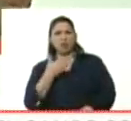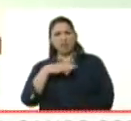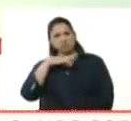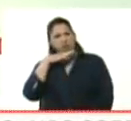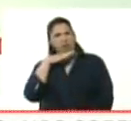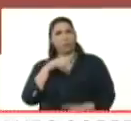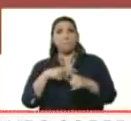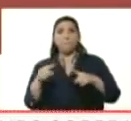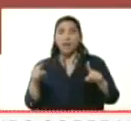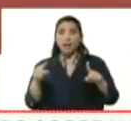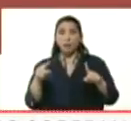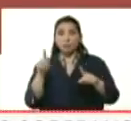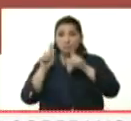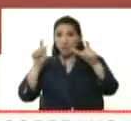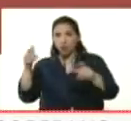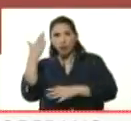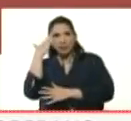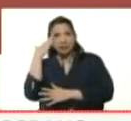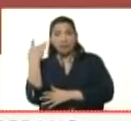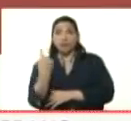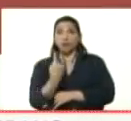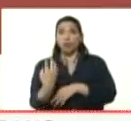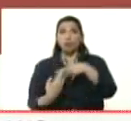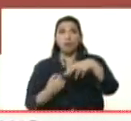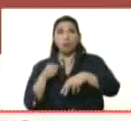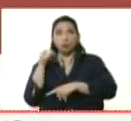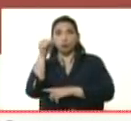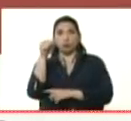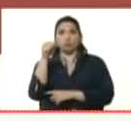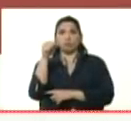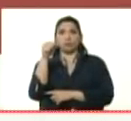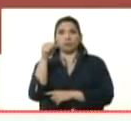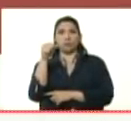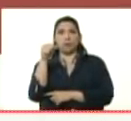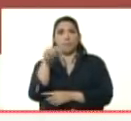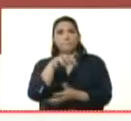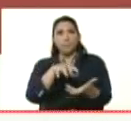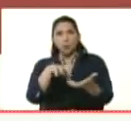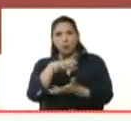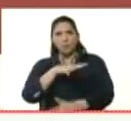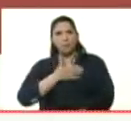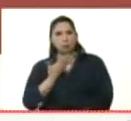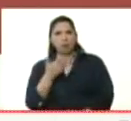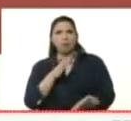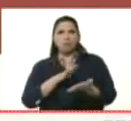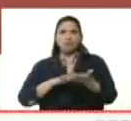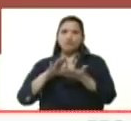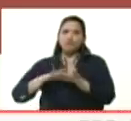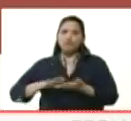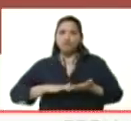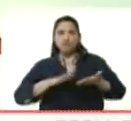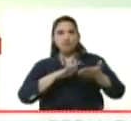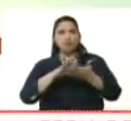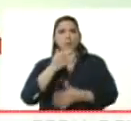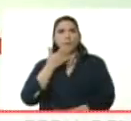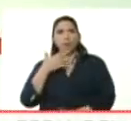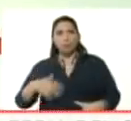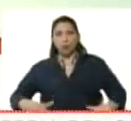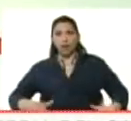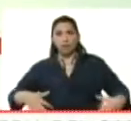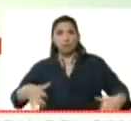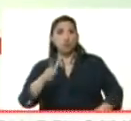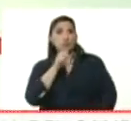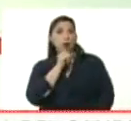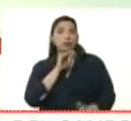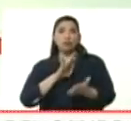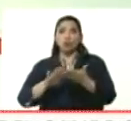pero la gente sabe que solo en revolución sus problemas pueden ser resueltos. En el capitalismo no hay solución